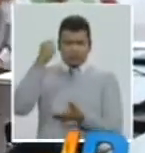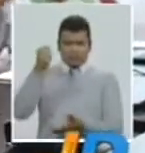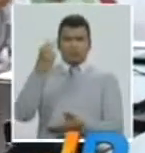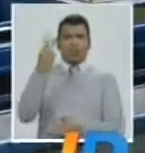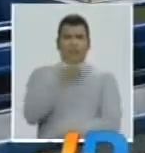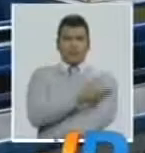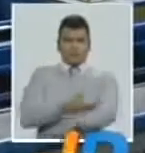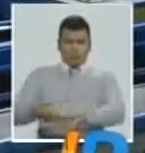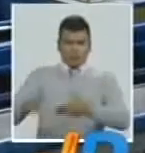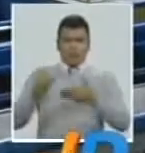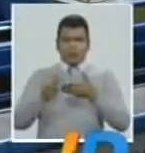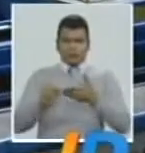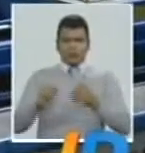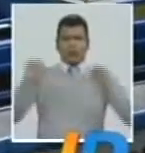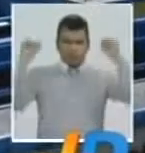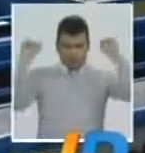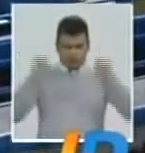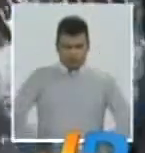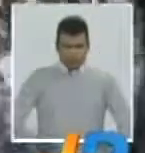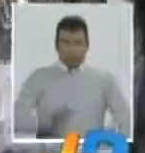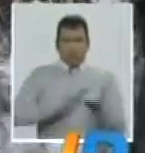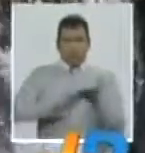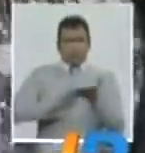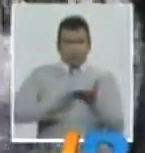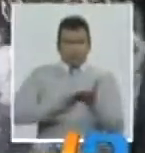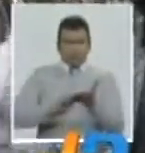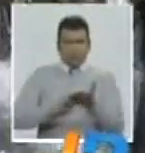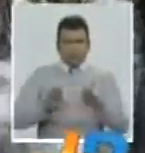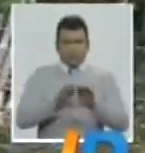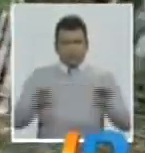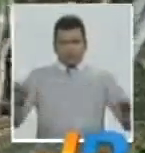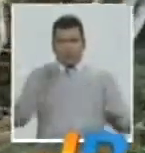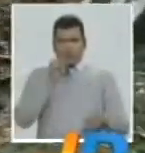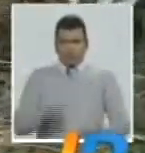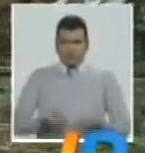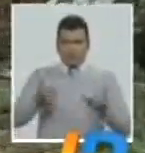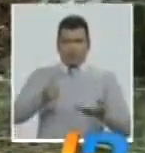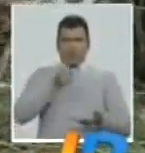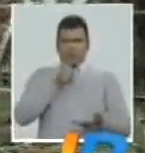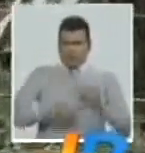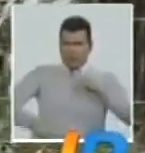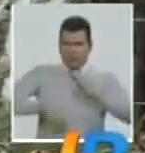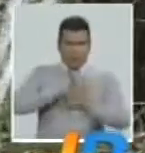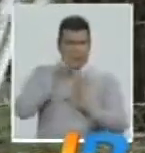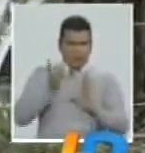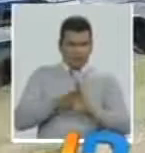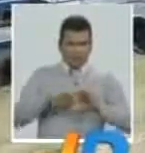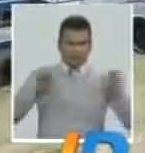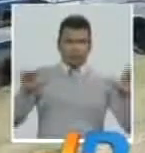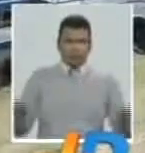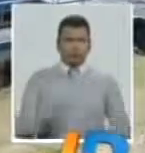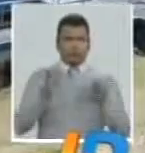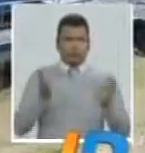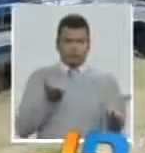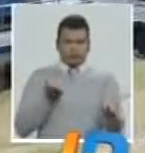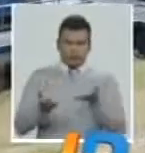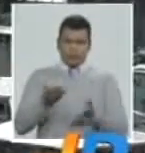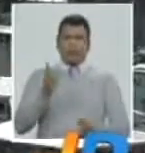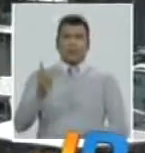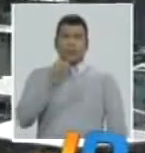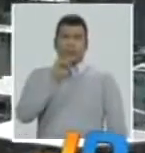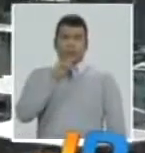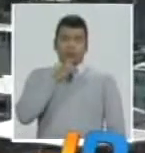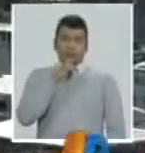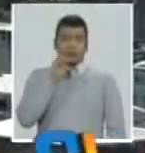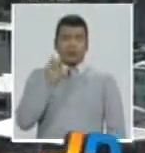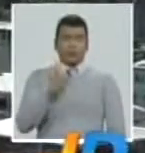la formulación del plan maestro de acueducto y obras prioritarias para el abastecimiento de agua potable en este municipio que permanece en estado de calamidad